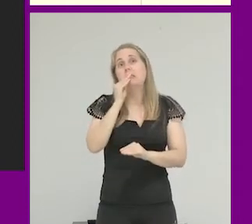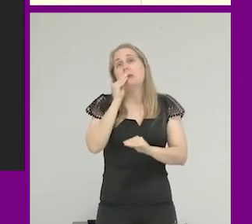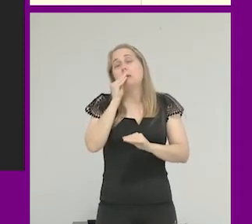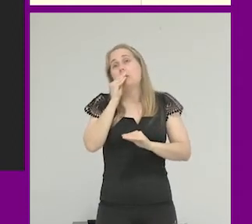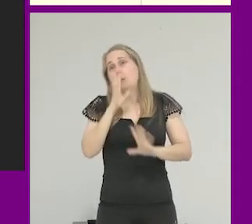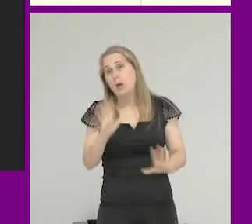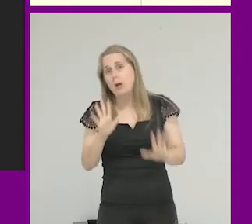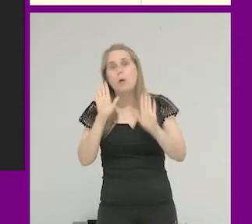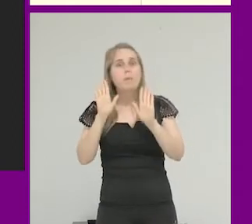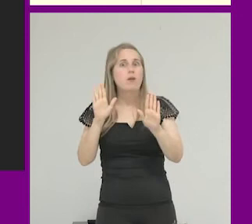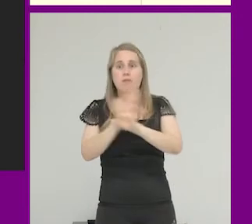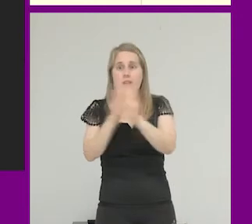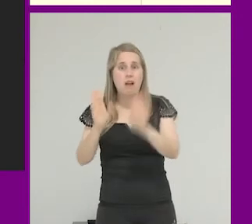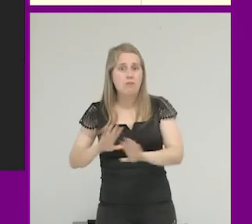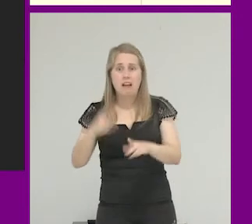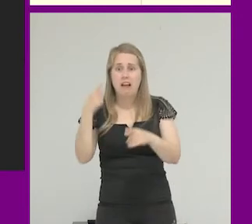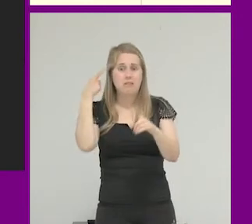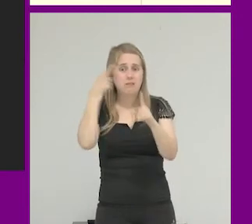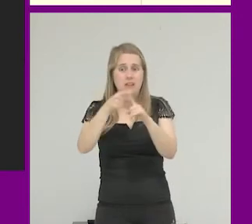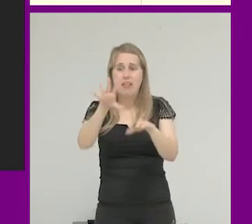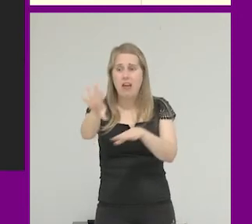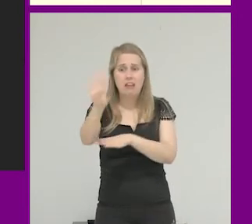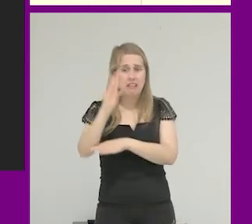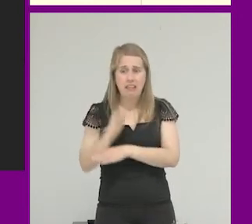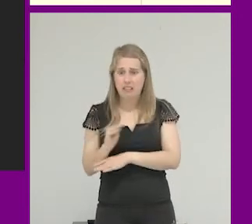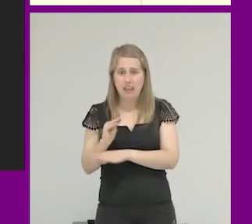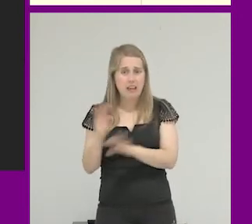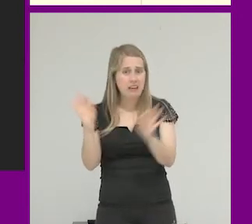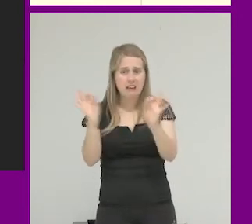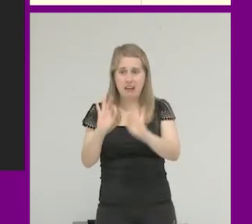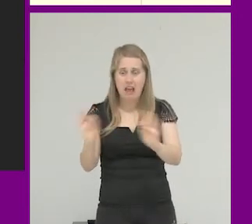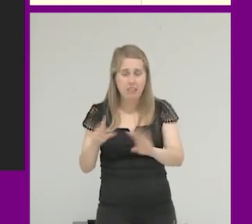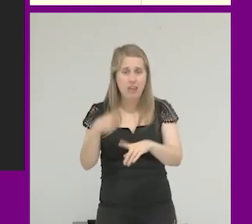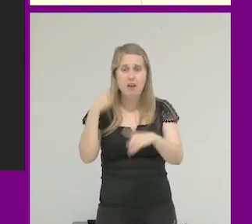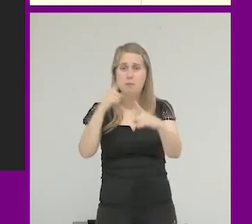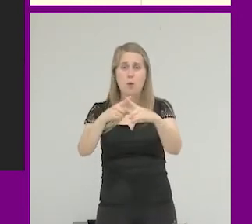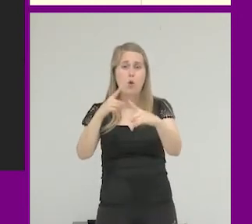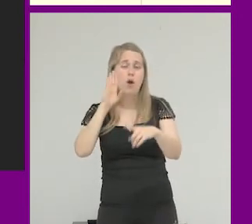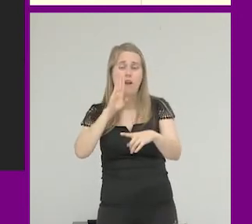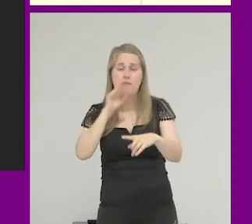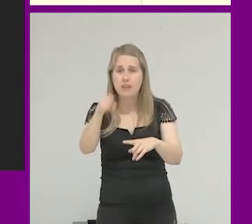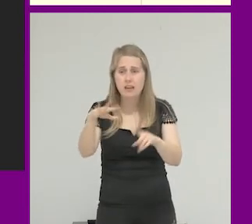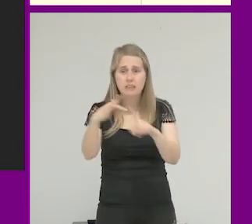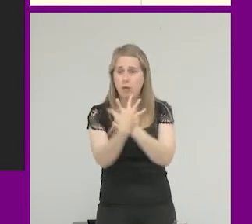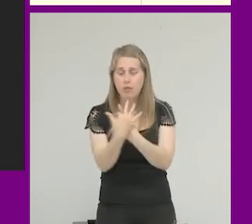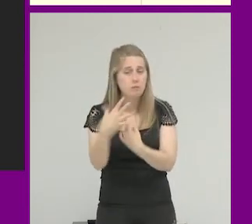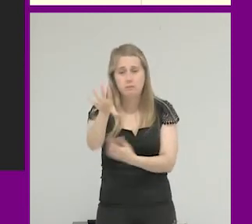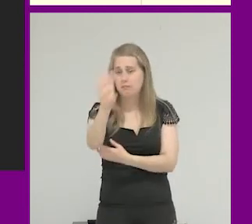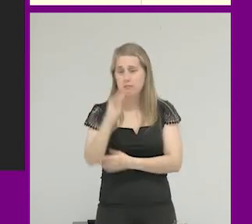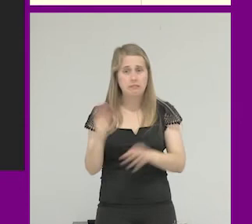ez daukate ezebez ulertzeko pornografia horretan gertatzen ari dana. Ez? Eta,